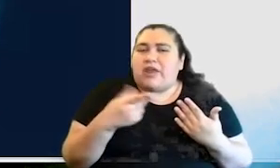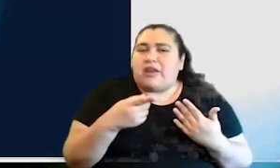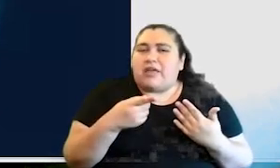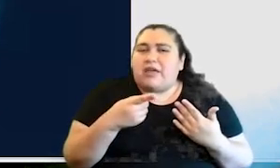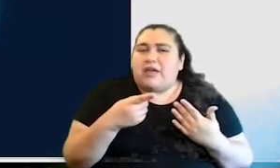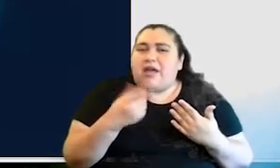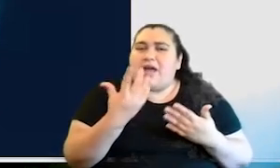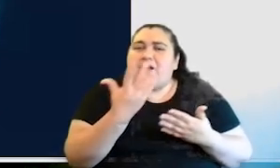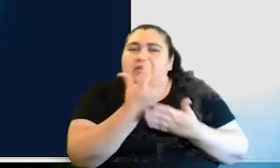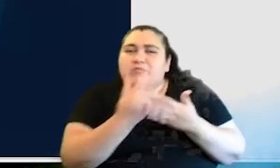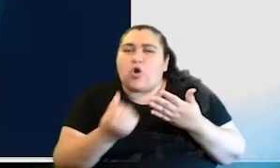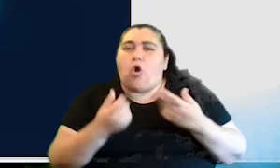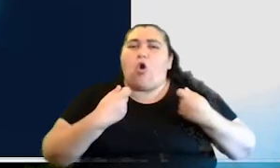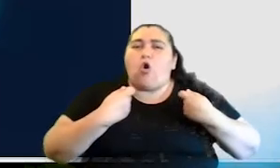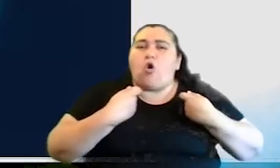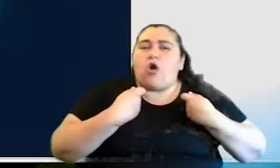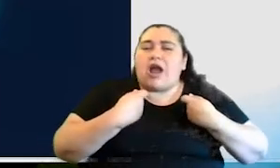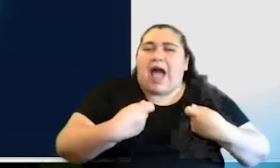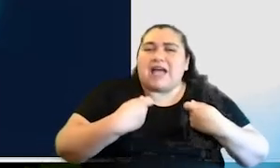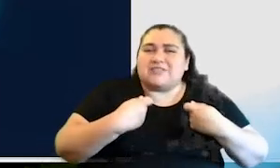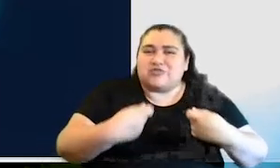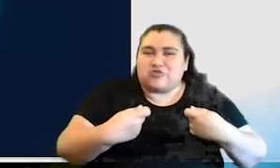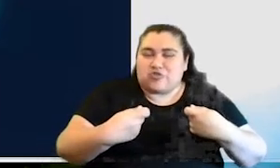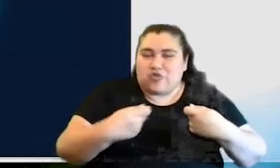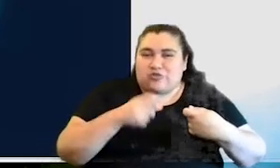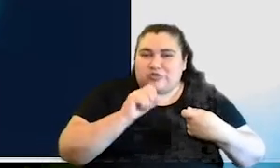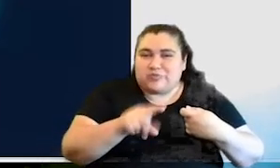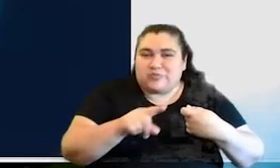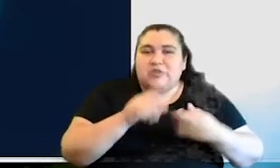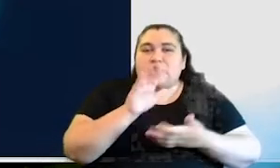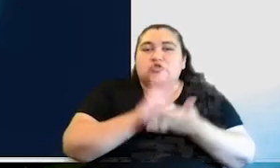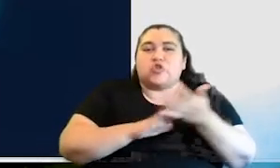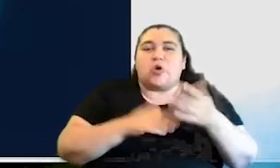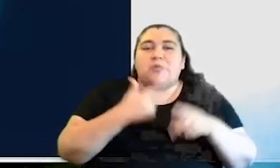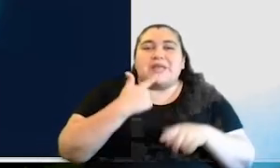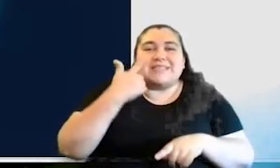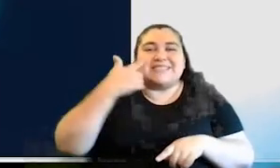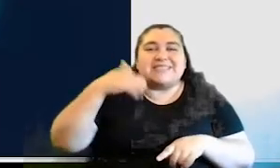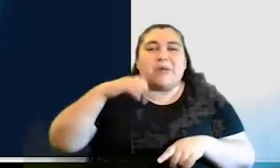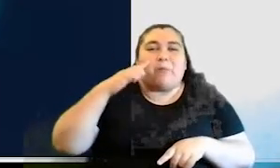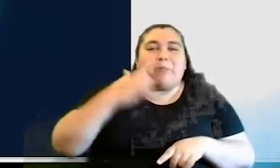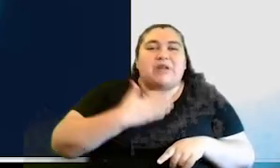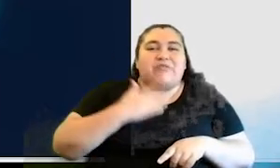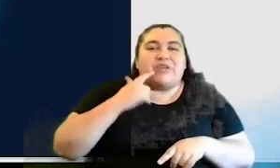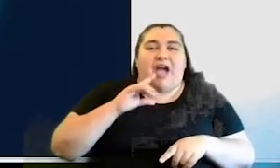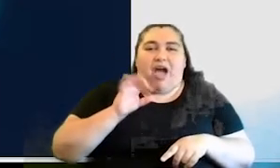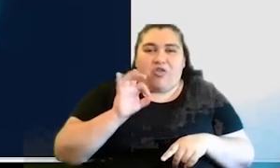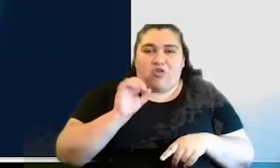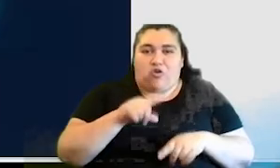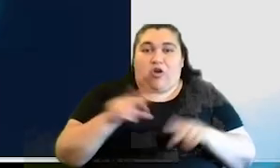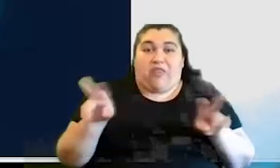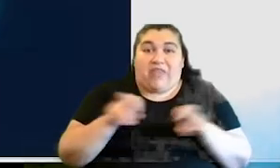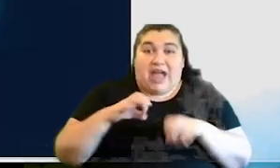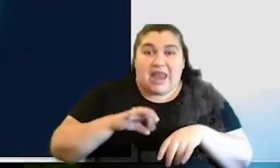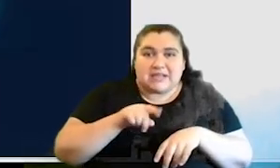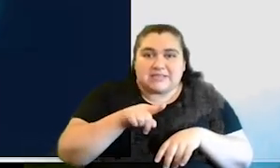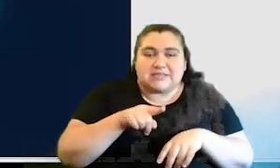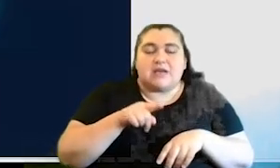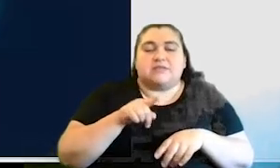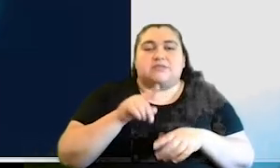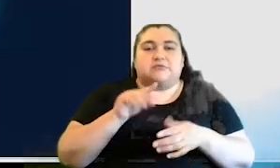deducciones o gastos pro forma en el régimen simplificado de ganancias que vimos hace 2 semanas. Fíjense cómo se